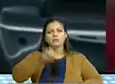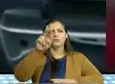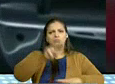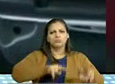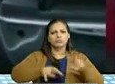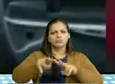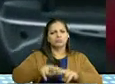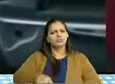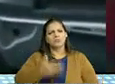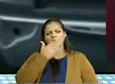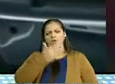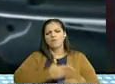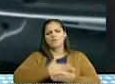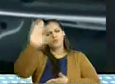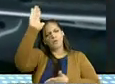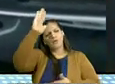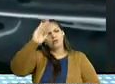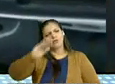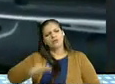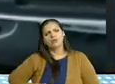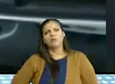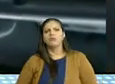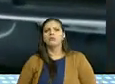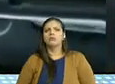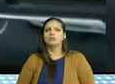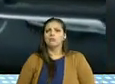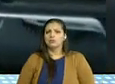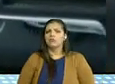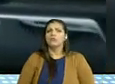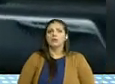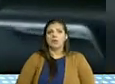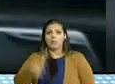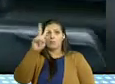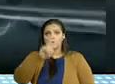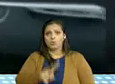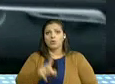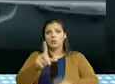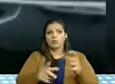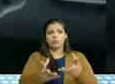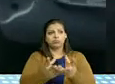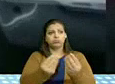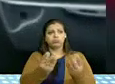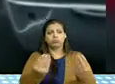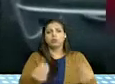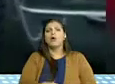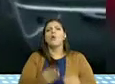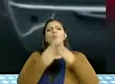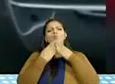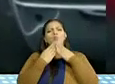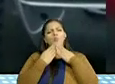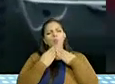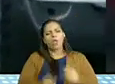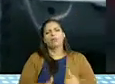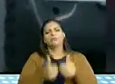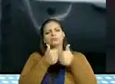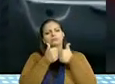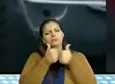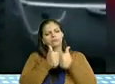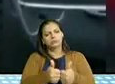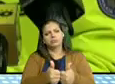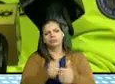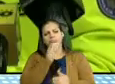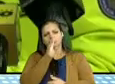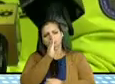país? A los indeseables me refiero. No a los buenos, porque hay muy buenas personas. Conozco personas extraordinariamente